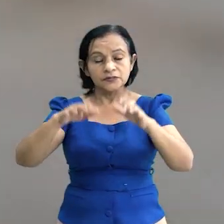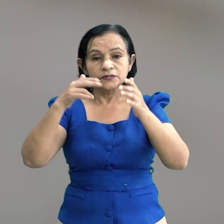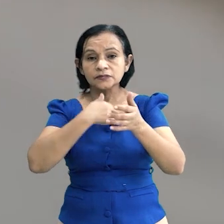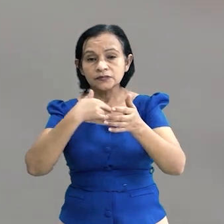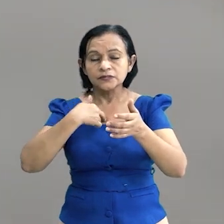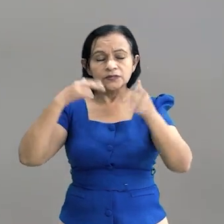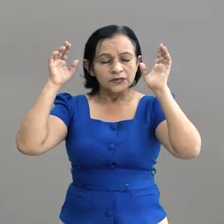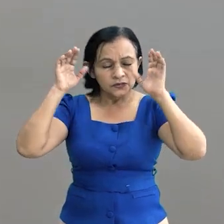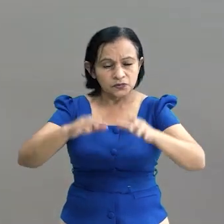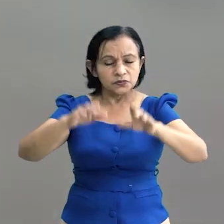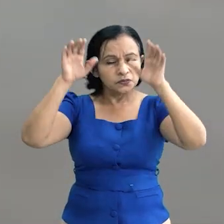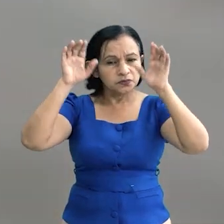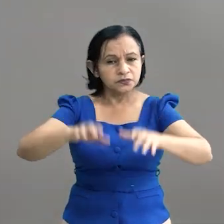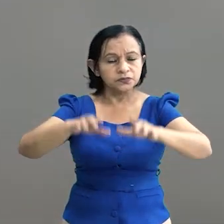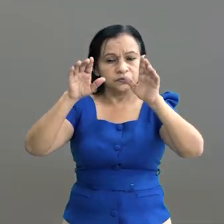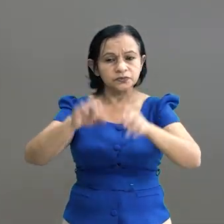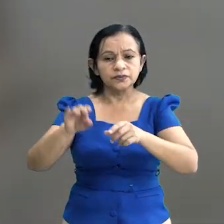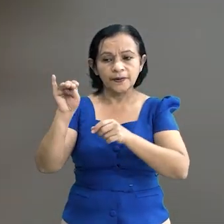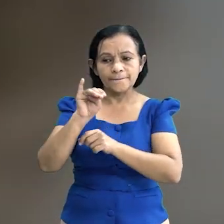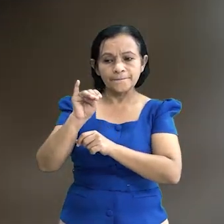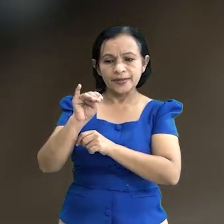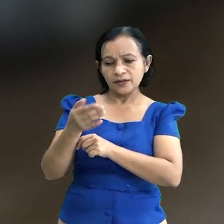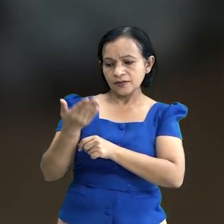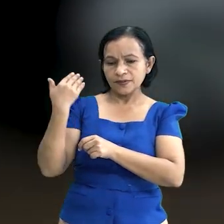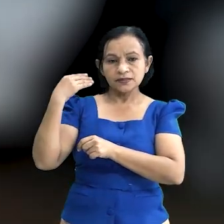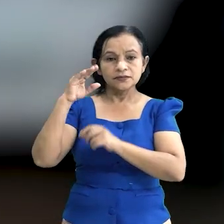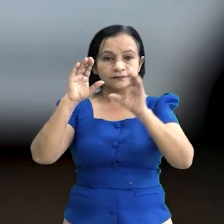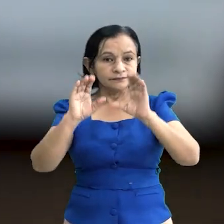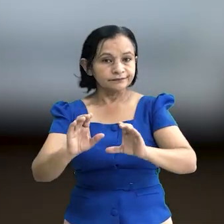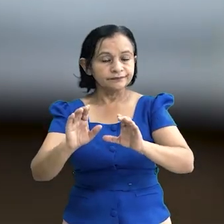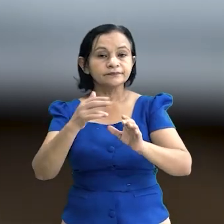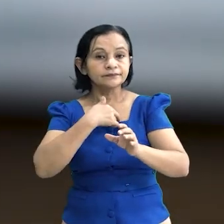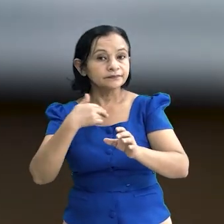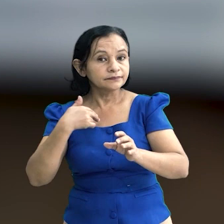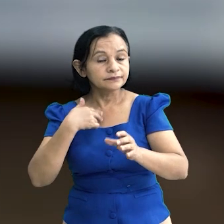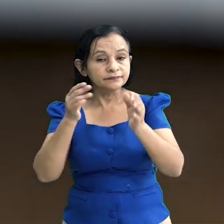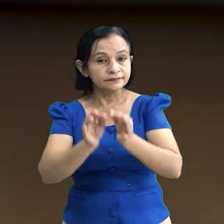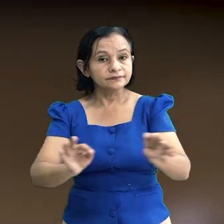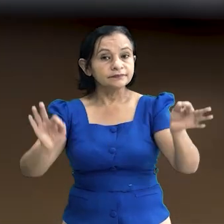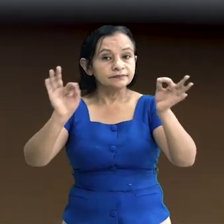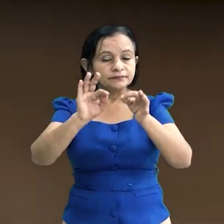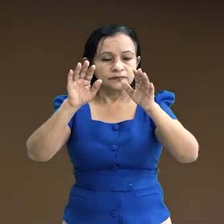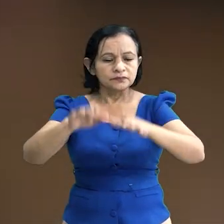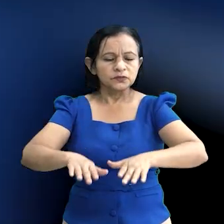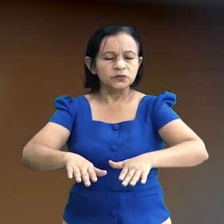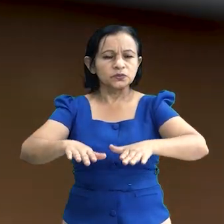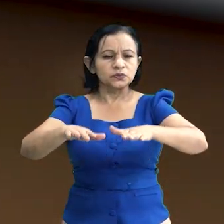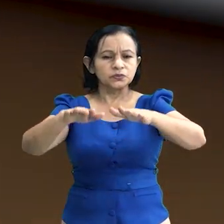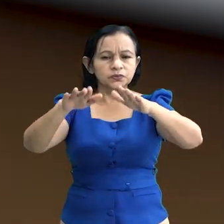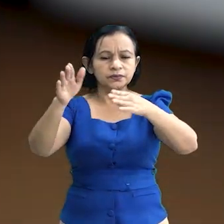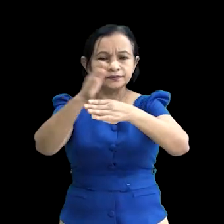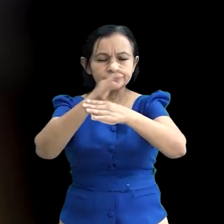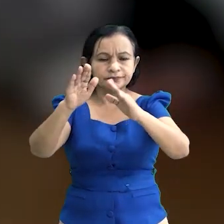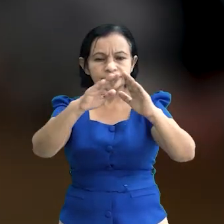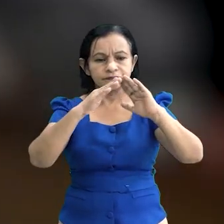provocó fuertes precipitaciones el miércoles en la tarde. Estas han provocado importantes anegaciones y derrumbes en varias